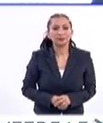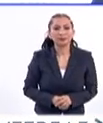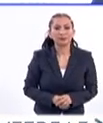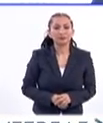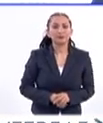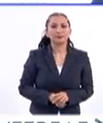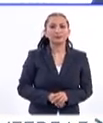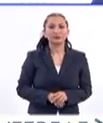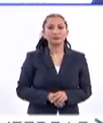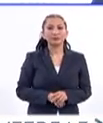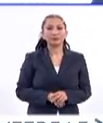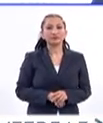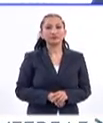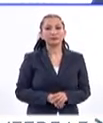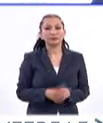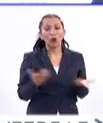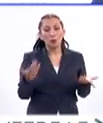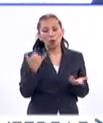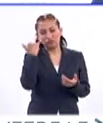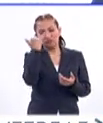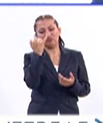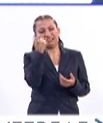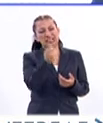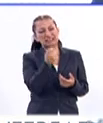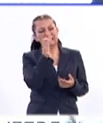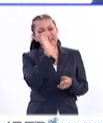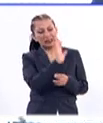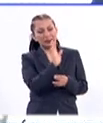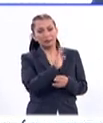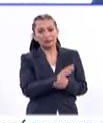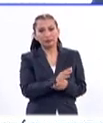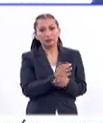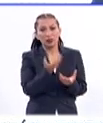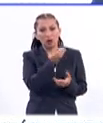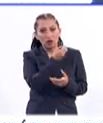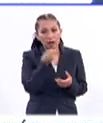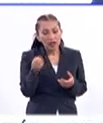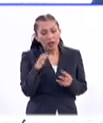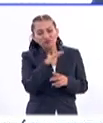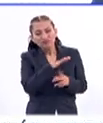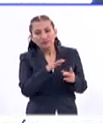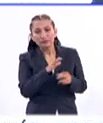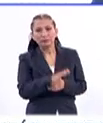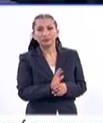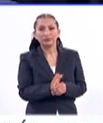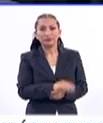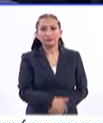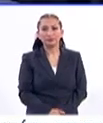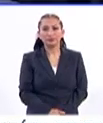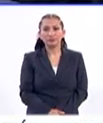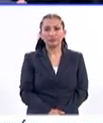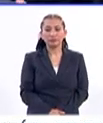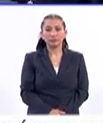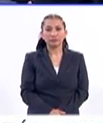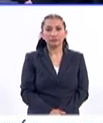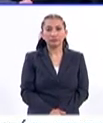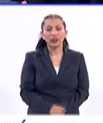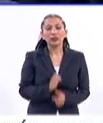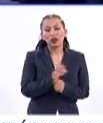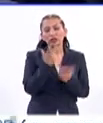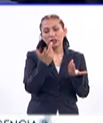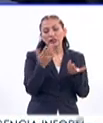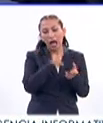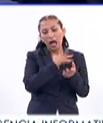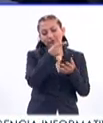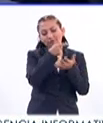otras formas de concebir el cine, ¿no? De organizarse alrededor del cine también. Entonces, esa es la